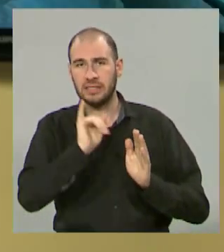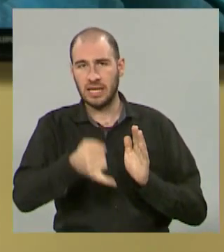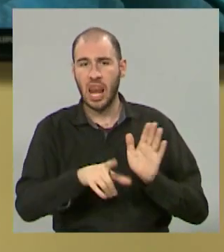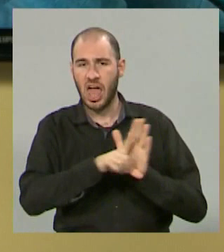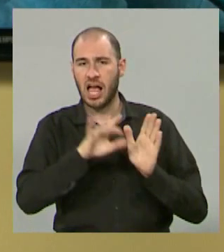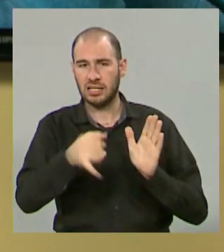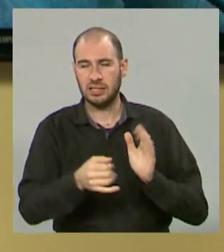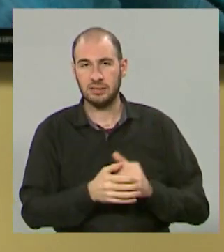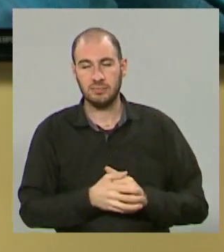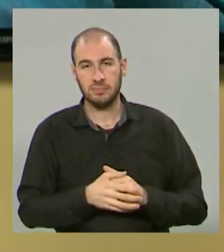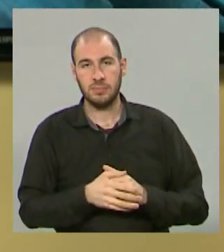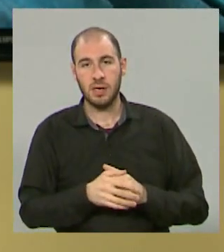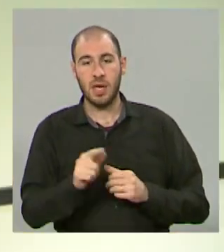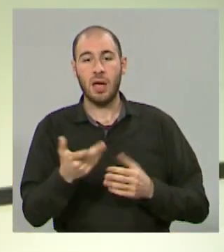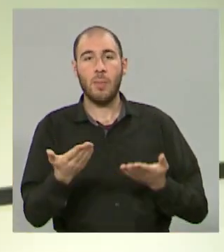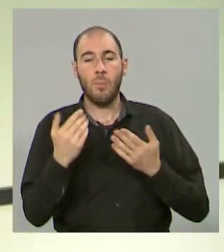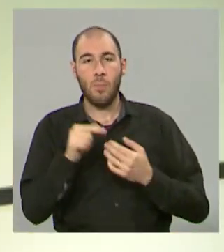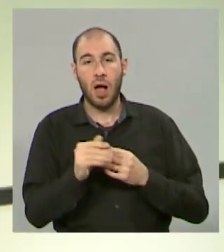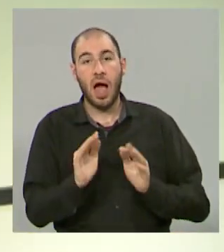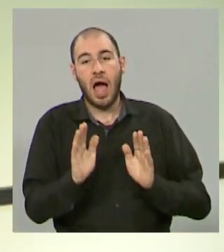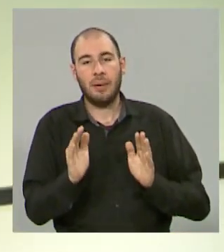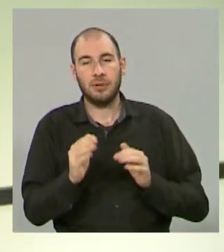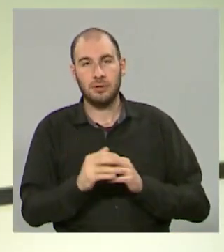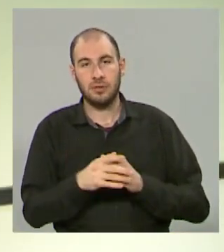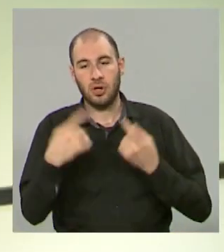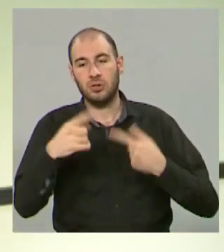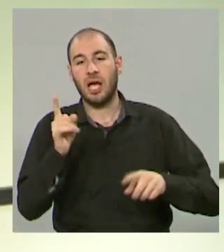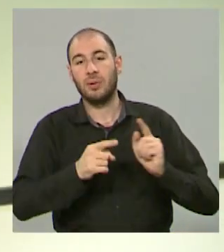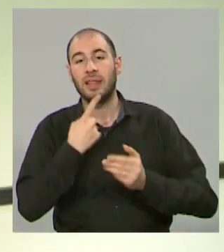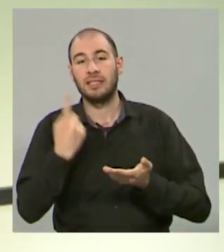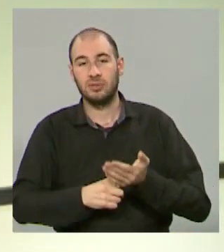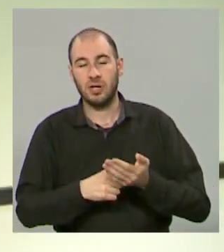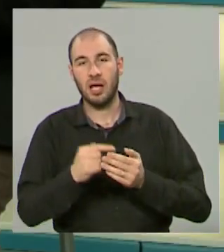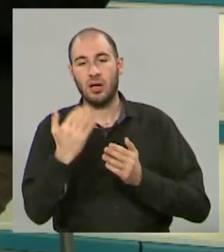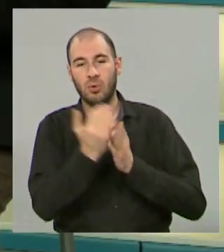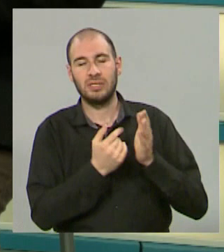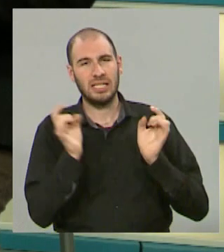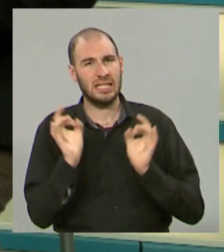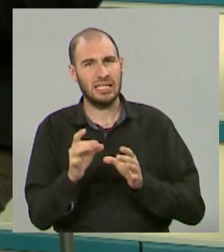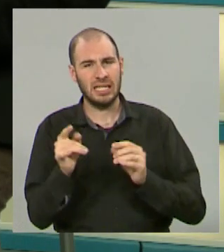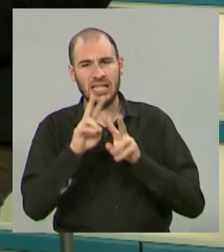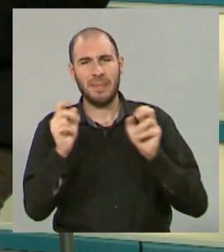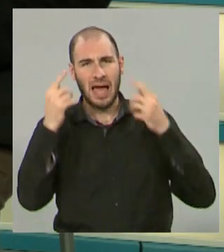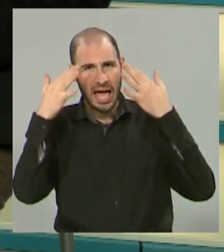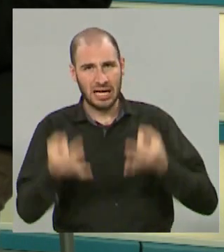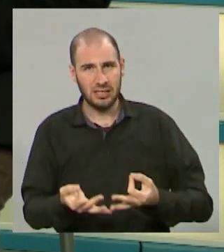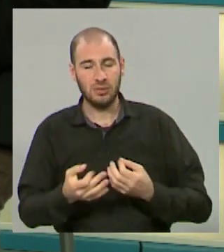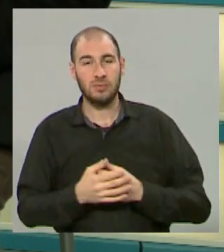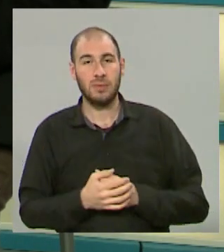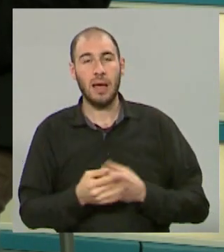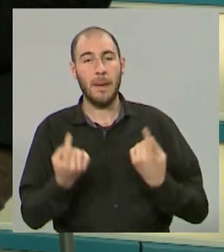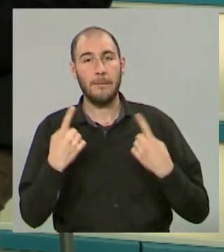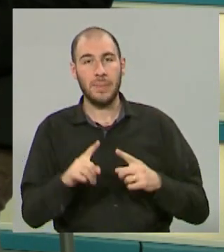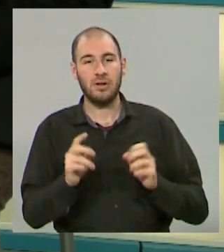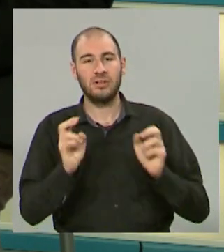legal, que podrá tener, en algunas partes del fallo dice críticas desde lo ético, si se quiere, pero